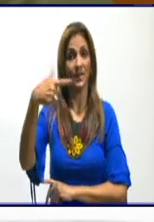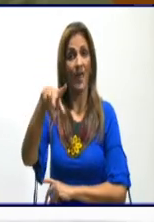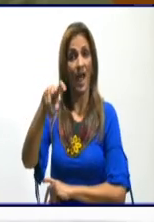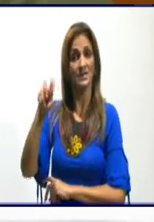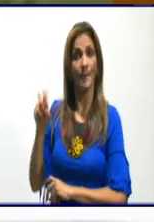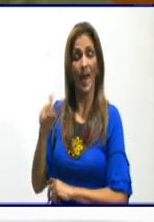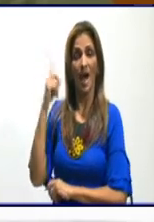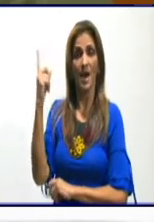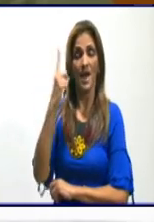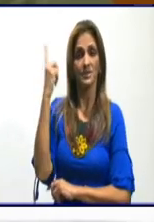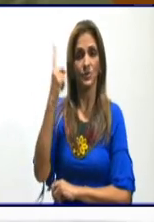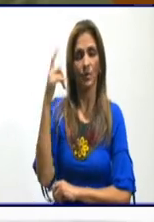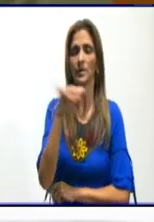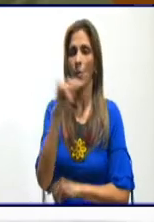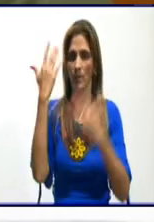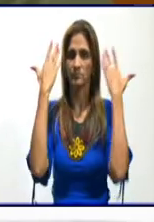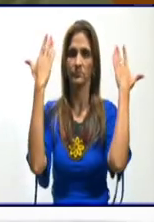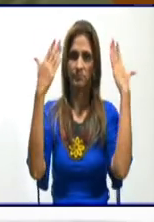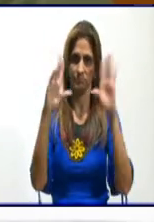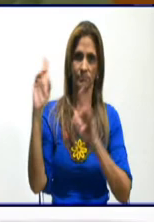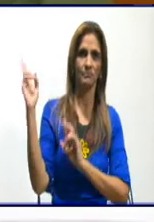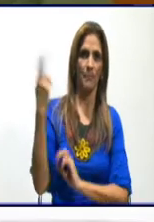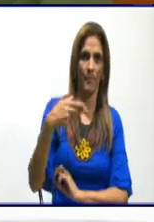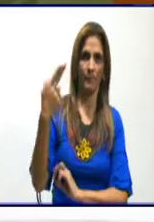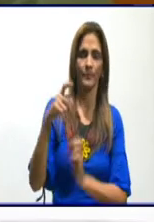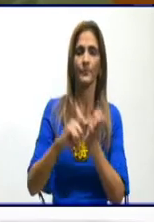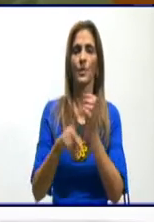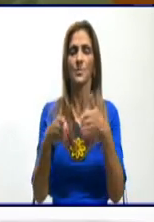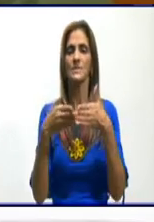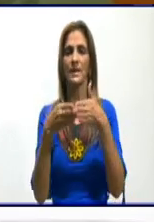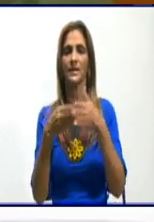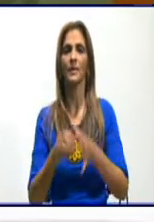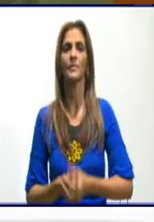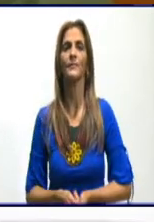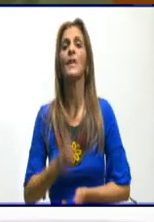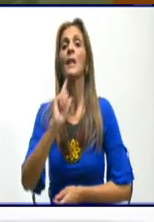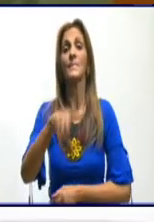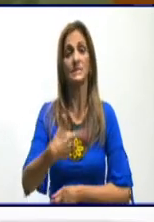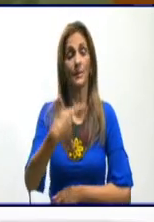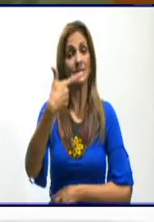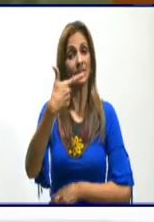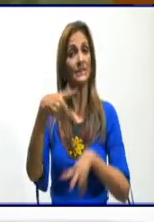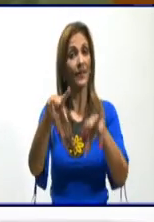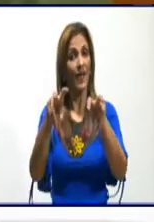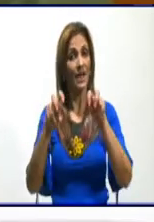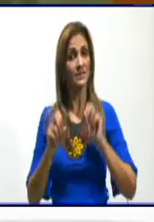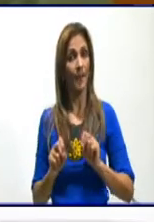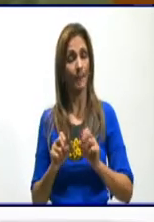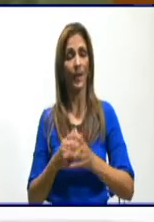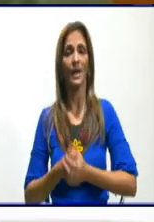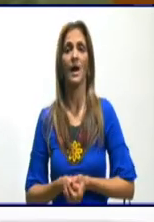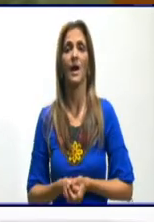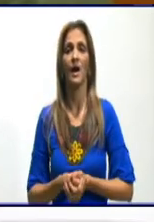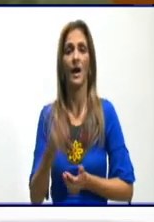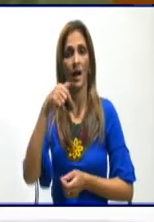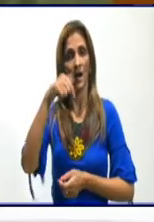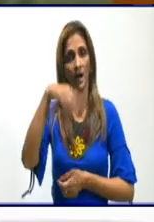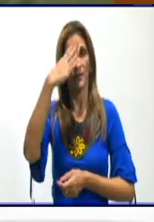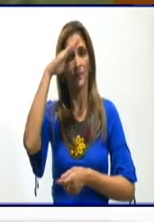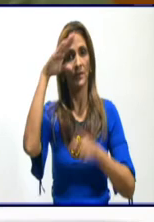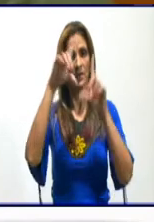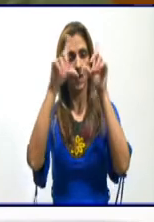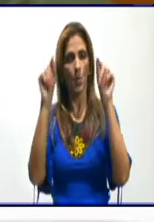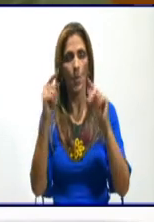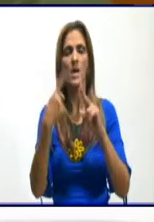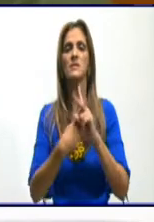el vicepresidente de la asamblea del país de la república el compañero valdés mesa del